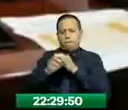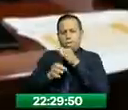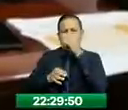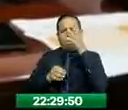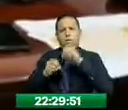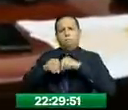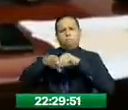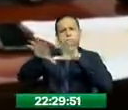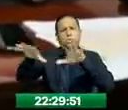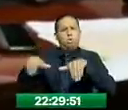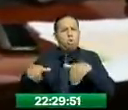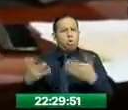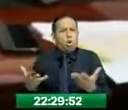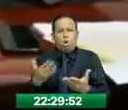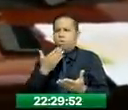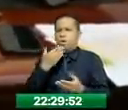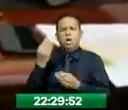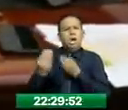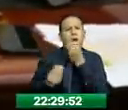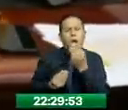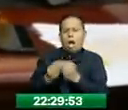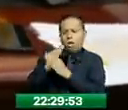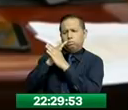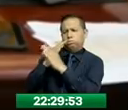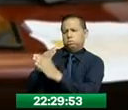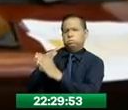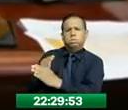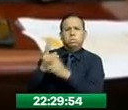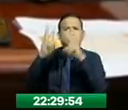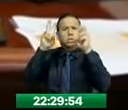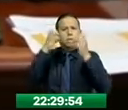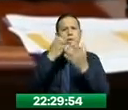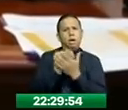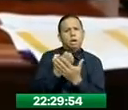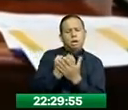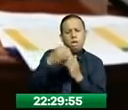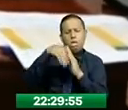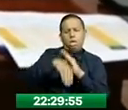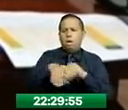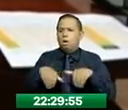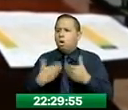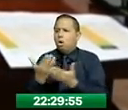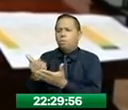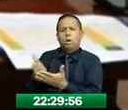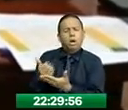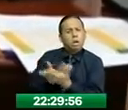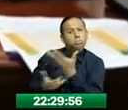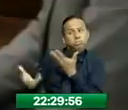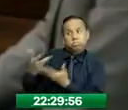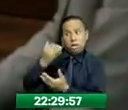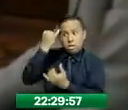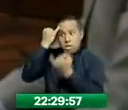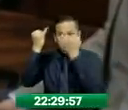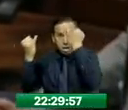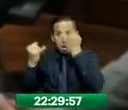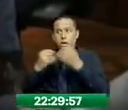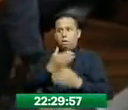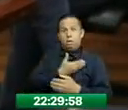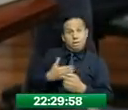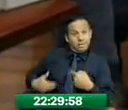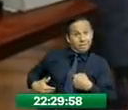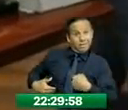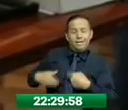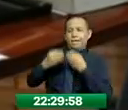establecimiento de mecanismos para enfrentar la emergencia sanitaria moreno aprovechó la comunicación para agradecer a china por la